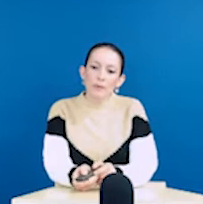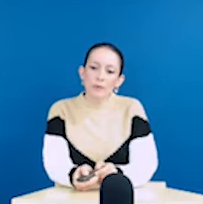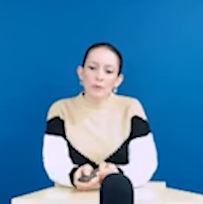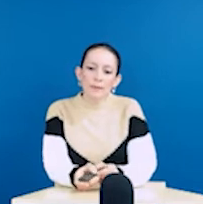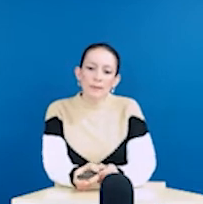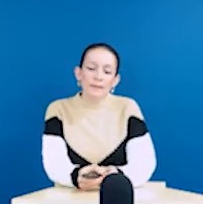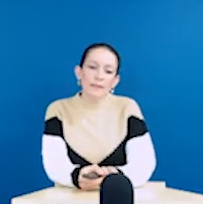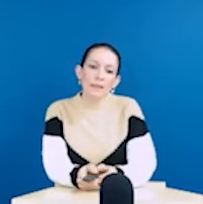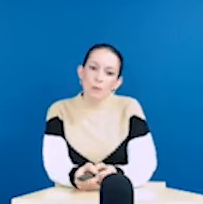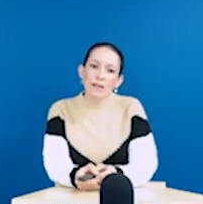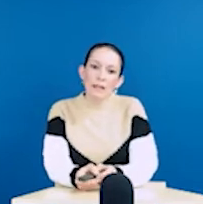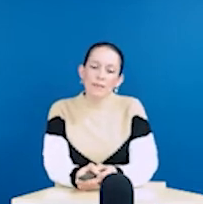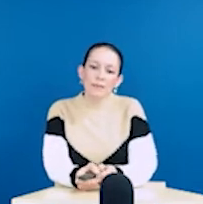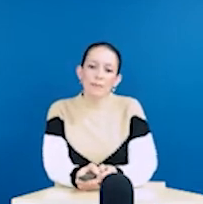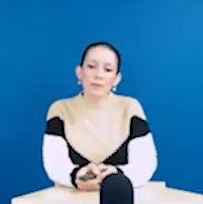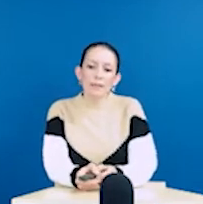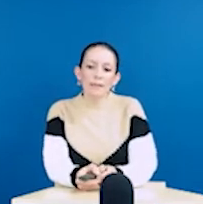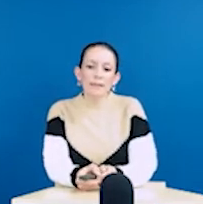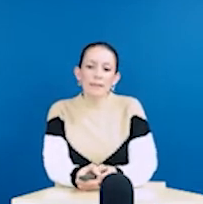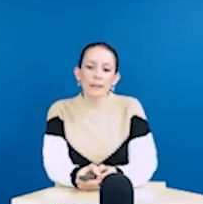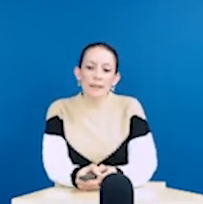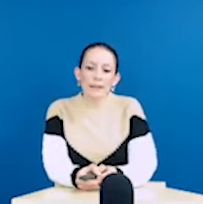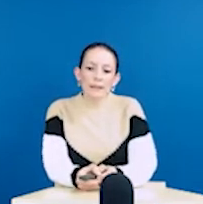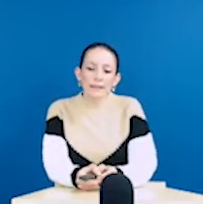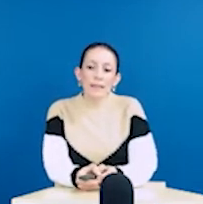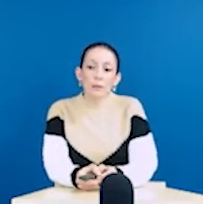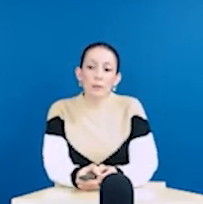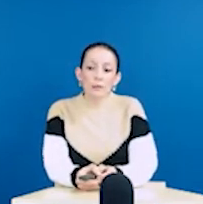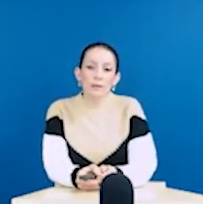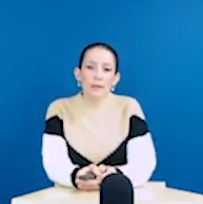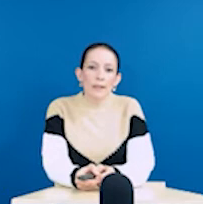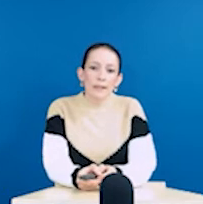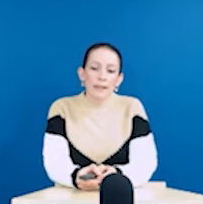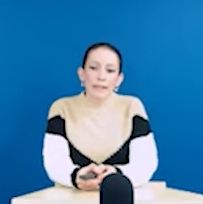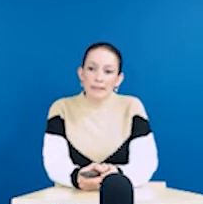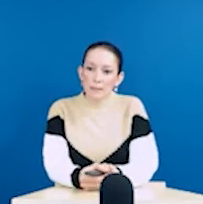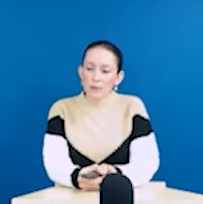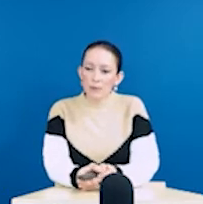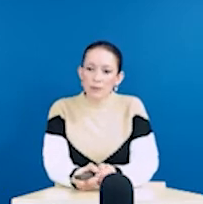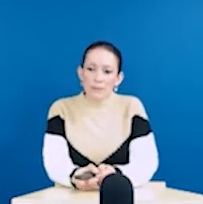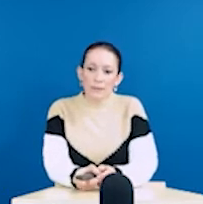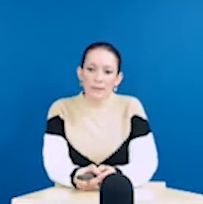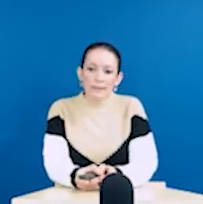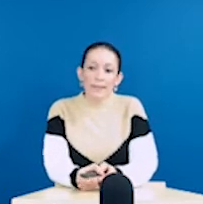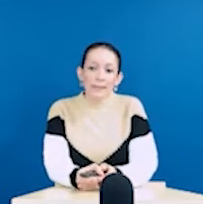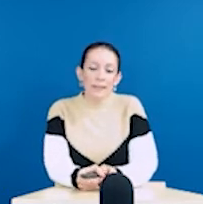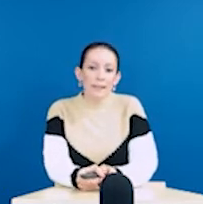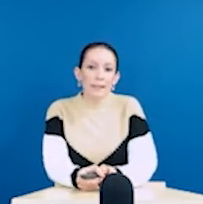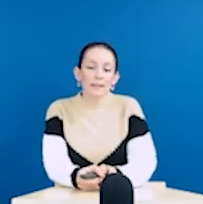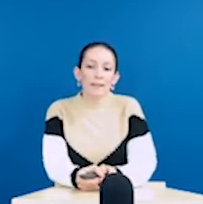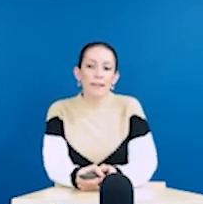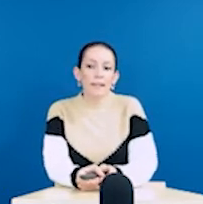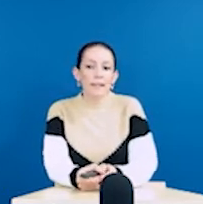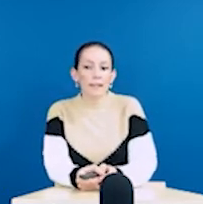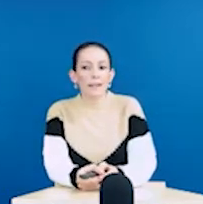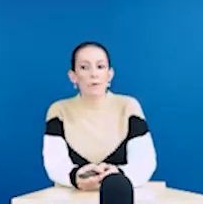que evaluamos de nuestros pacientes está una de las más importantes, que es el dolor. Necesitamos que nuestros pacientes